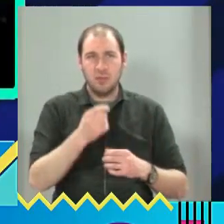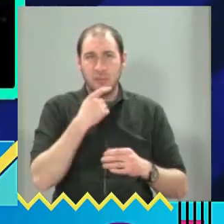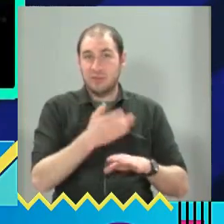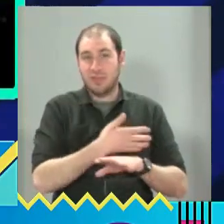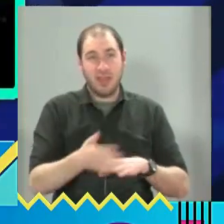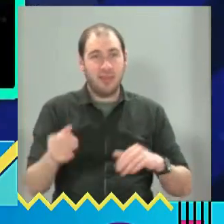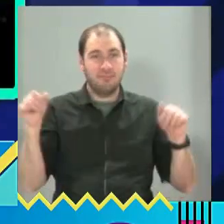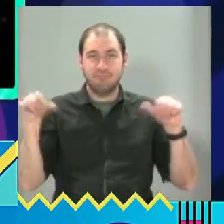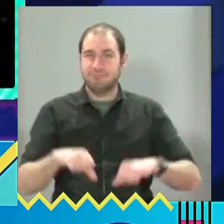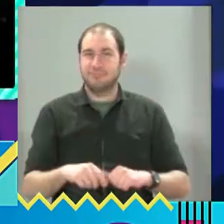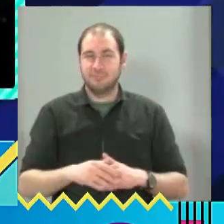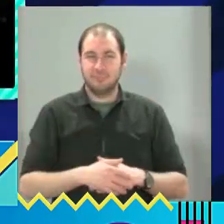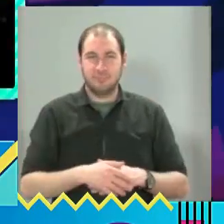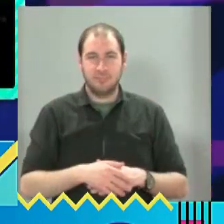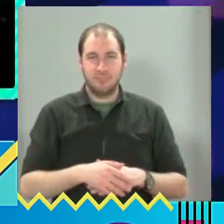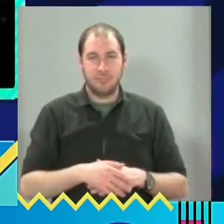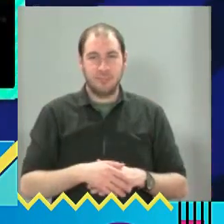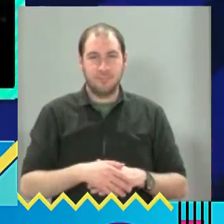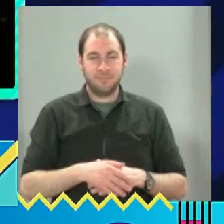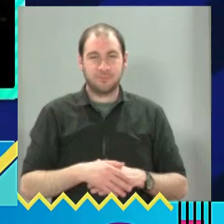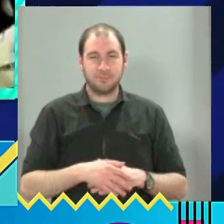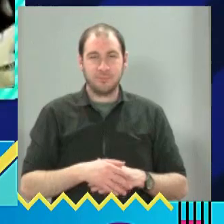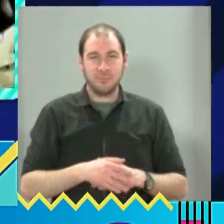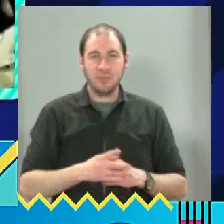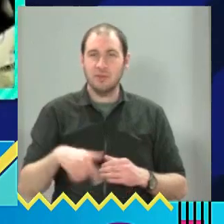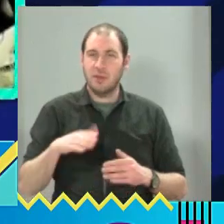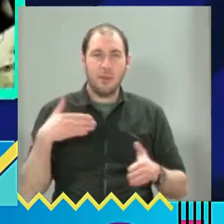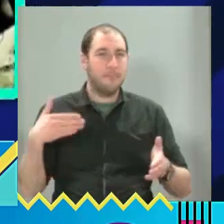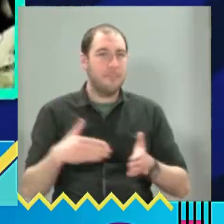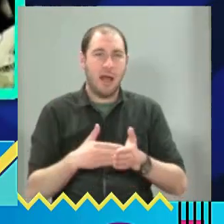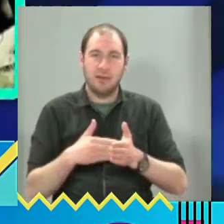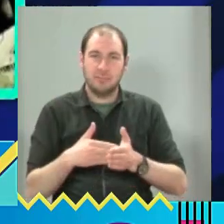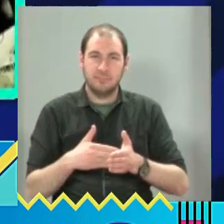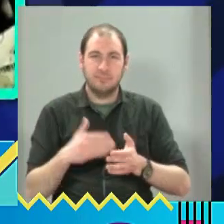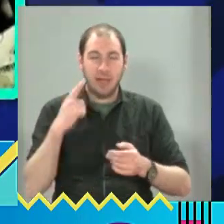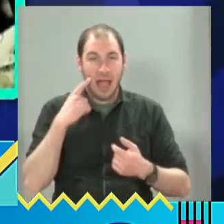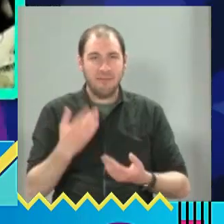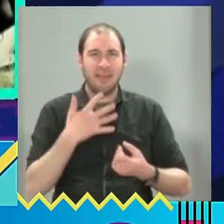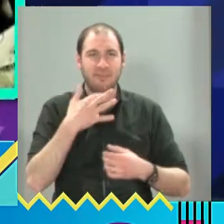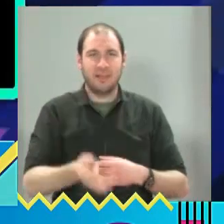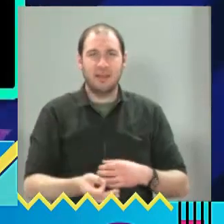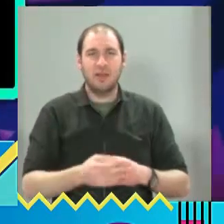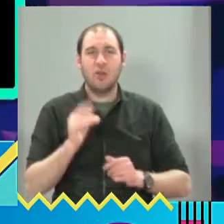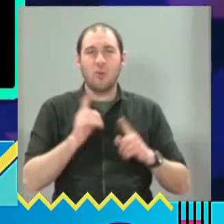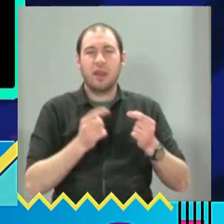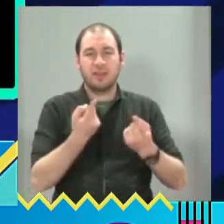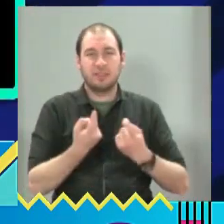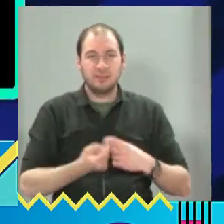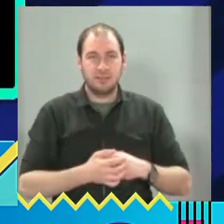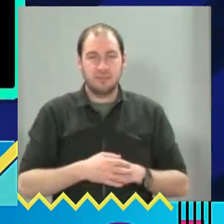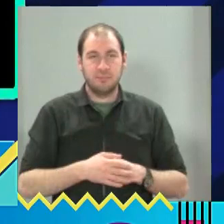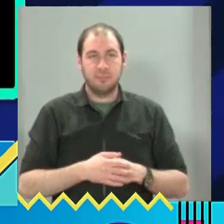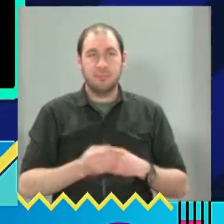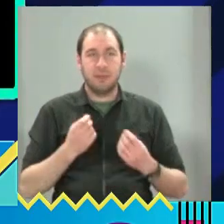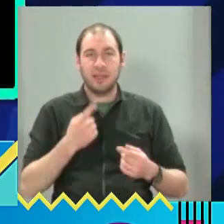tarde, perdiste. Entonces, tenemos que frenarnos un poquito y ver realmente cuál es nuestra necesidad